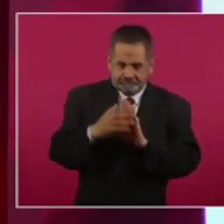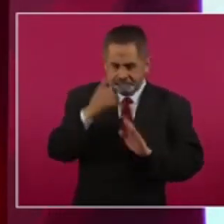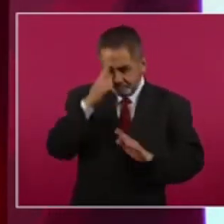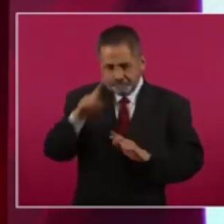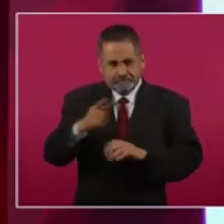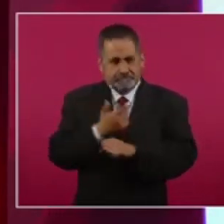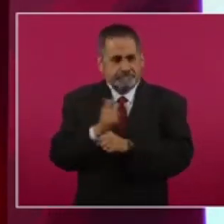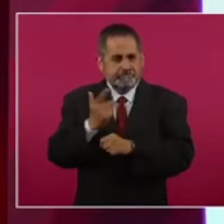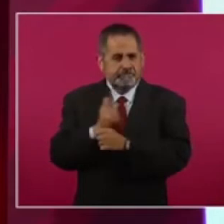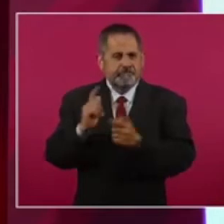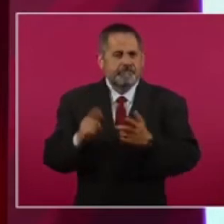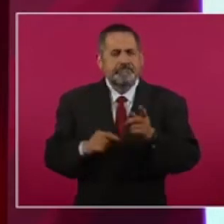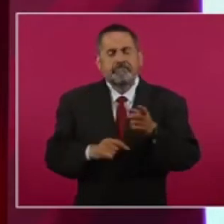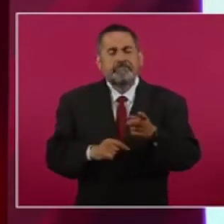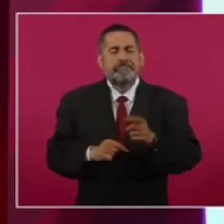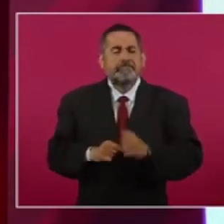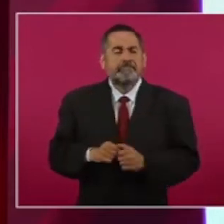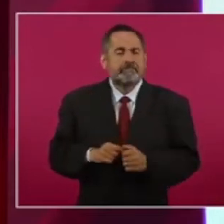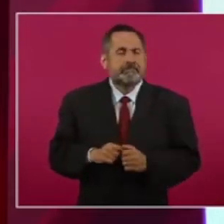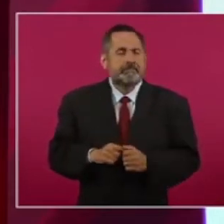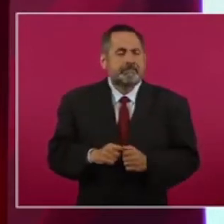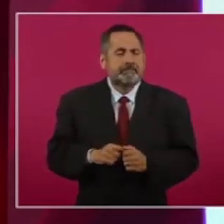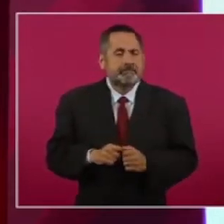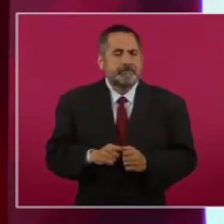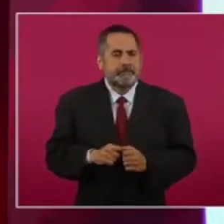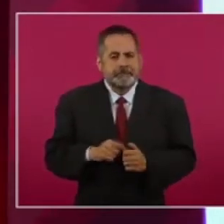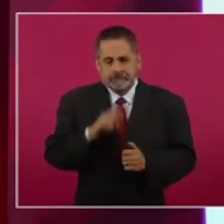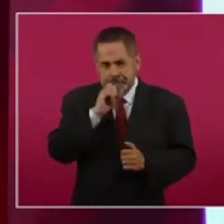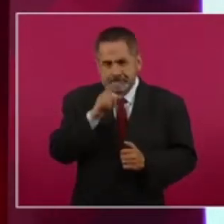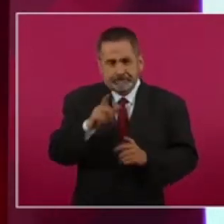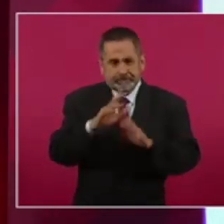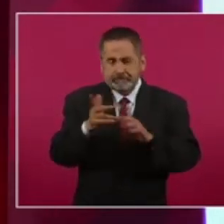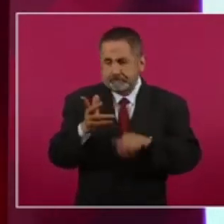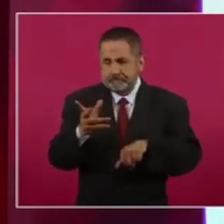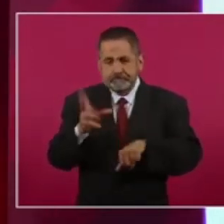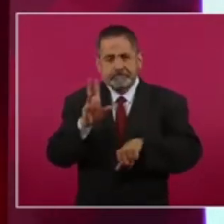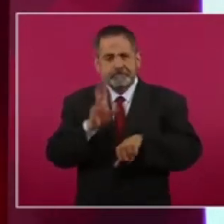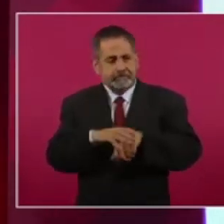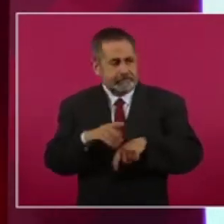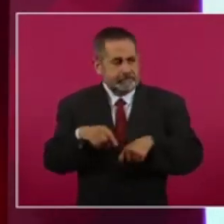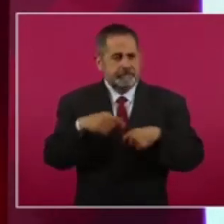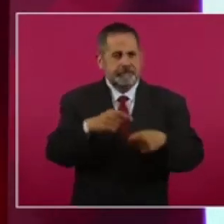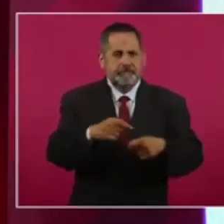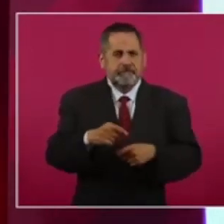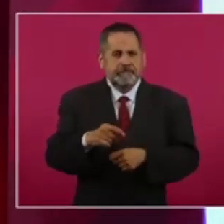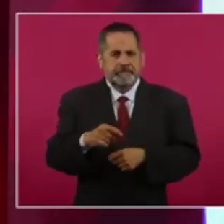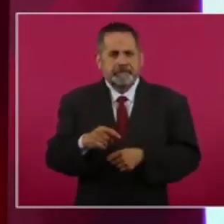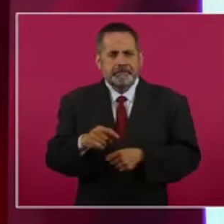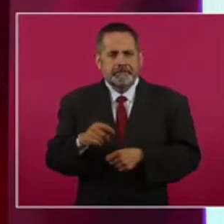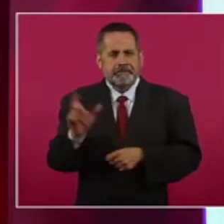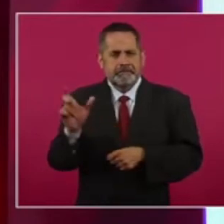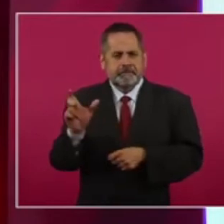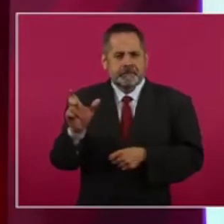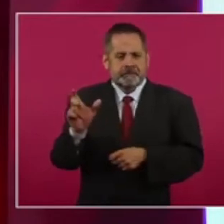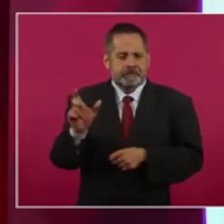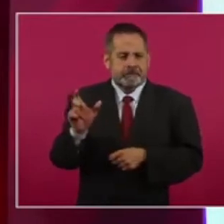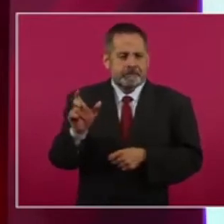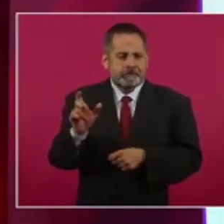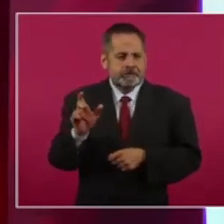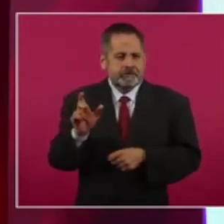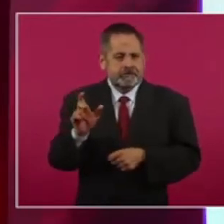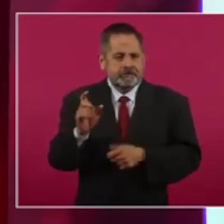al mismo tiempo que se autorizó la credencial única,